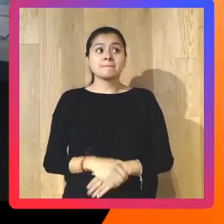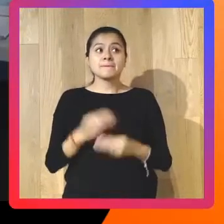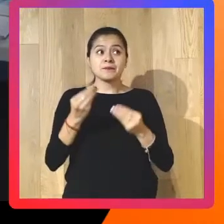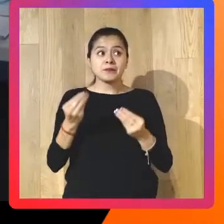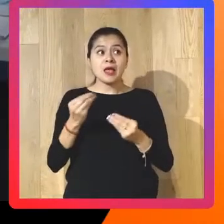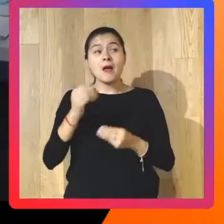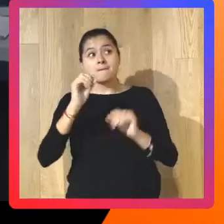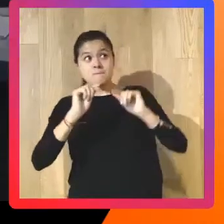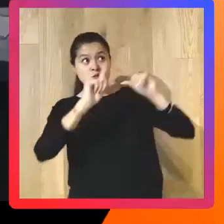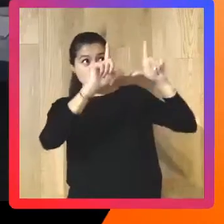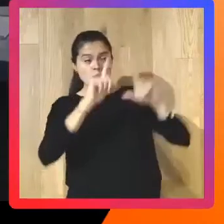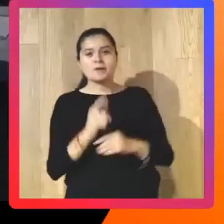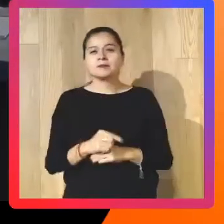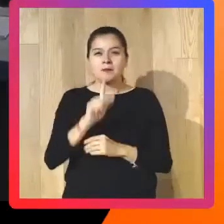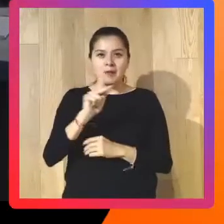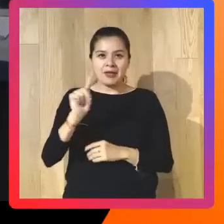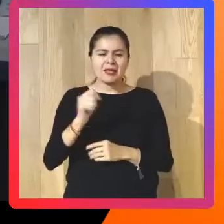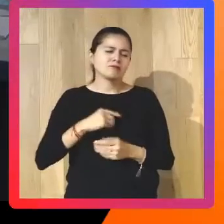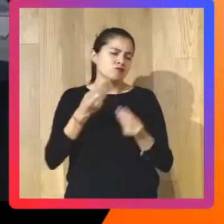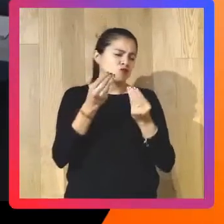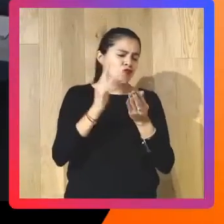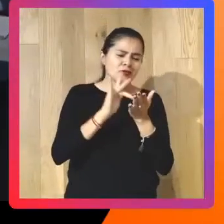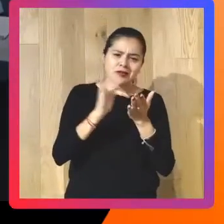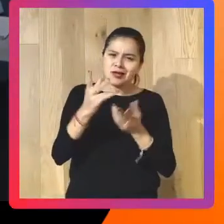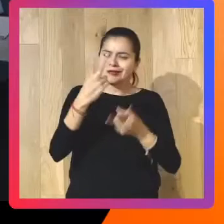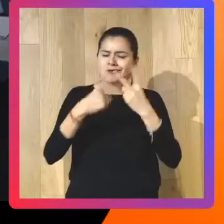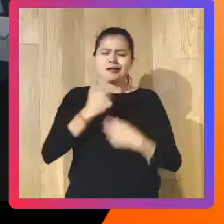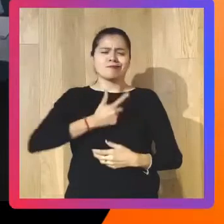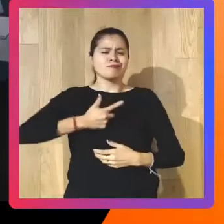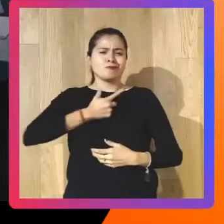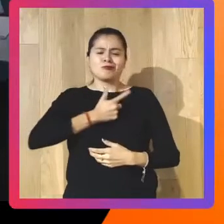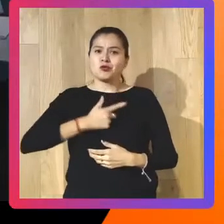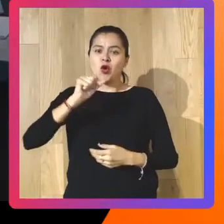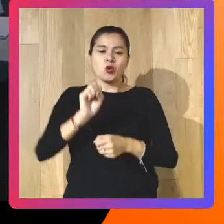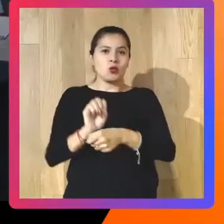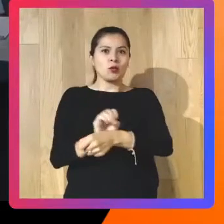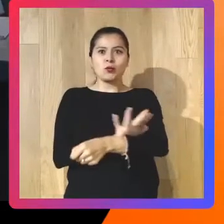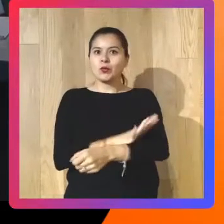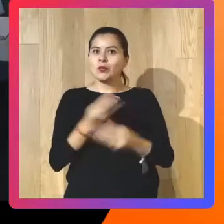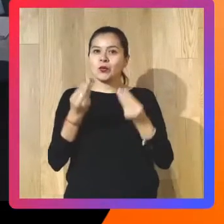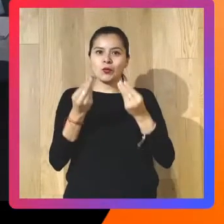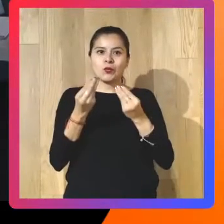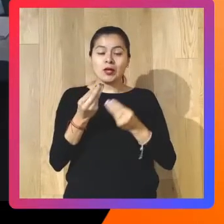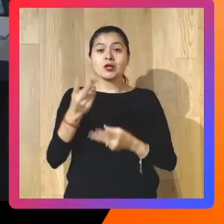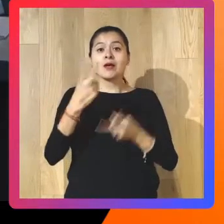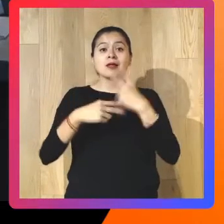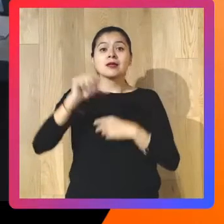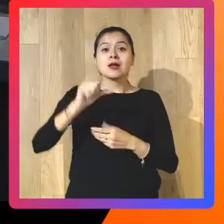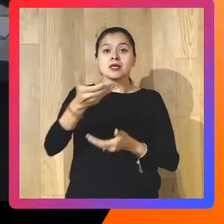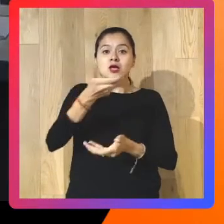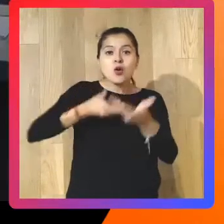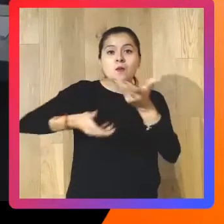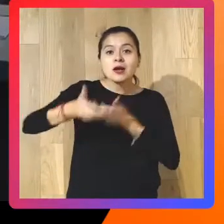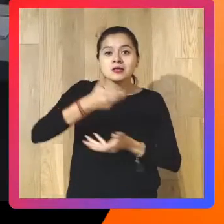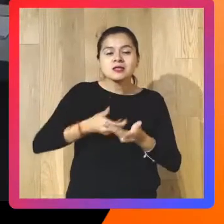La presentación, por favor. Muy buenos días, qué gusto. Estoy realmente muy emocionado de poder compartir esta mesa,